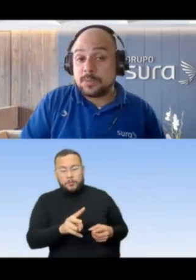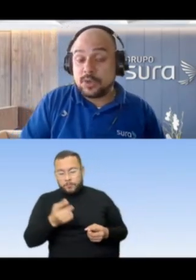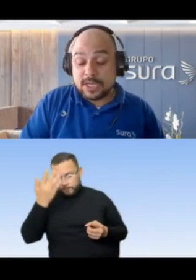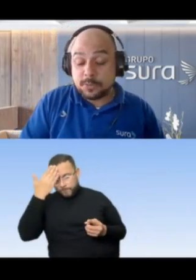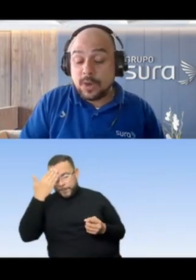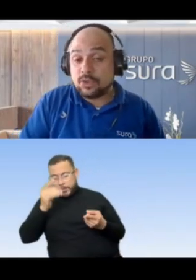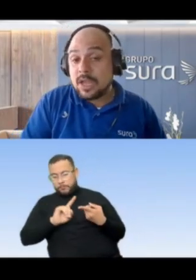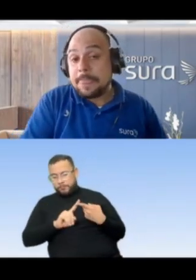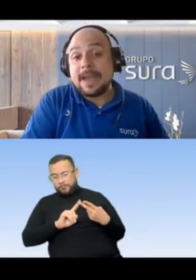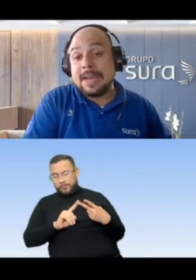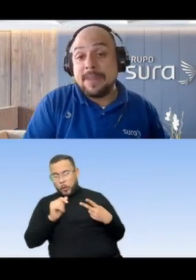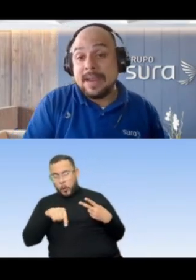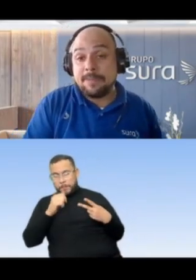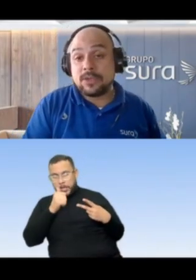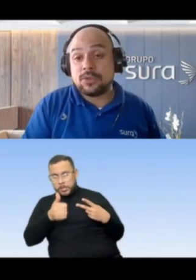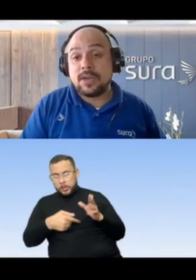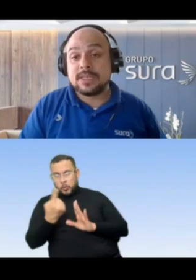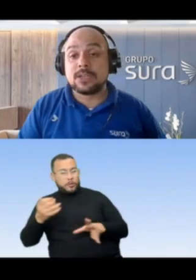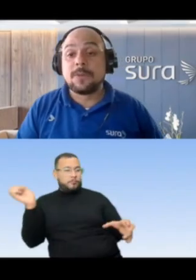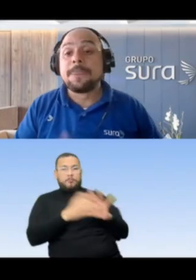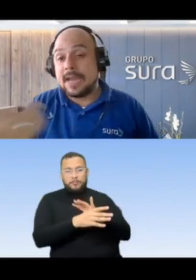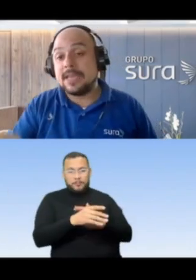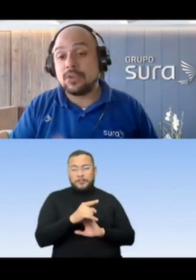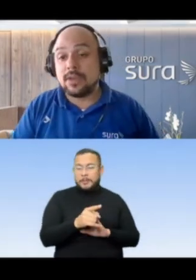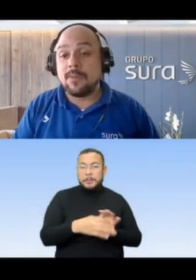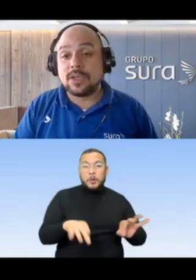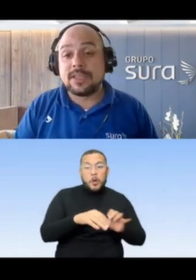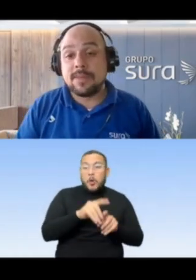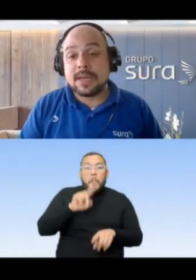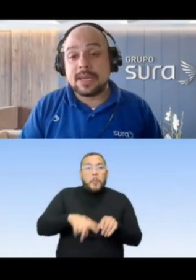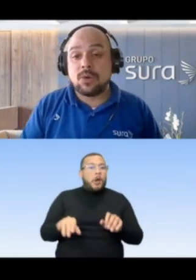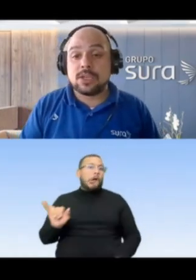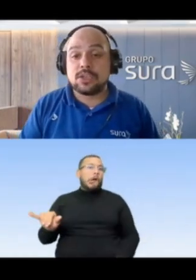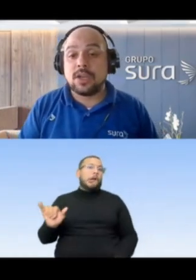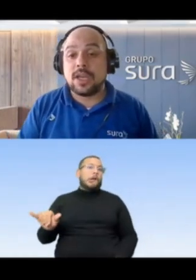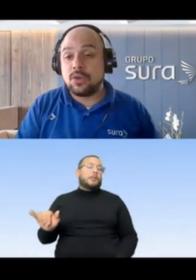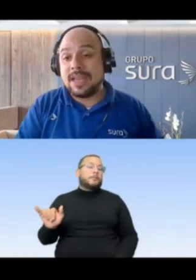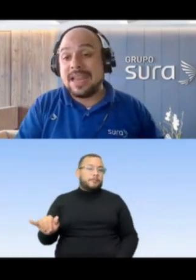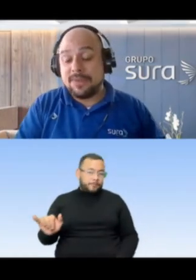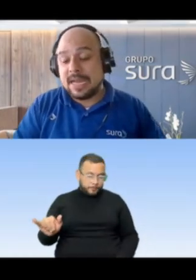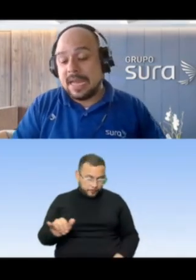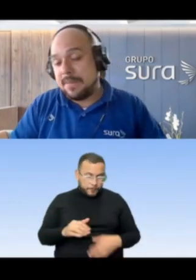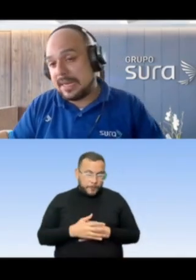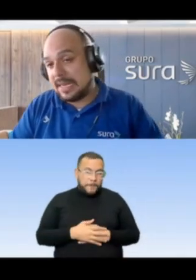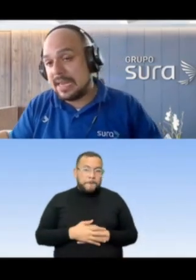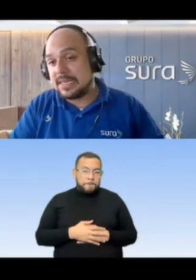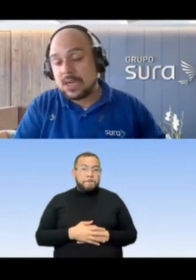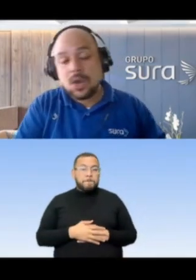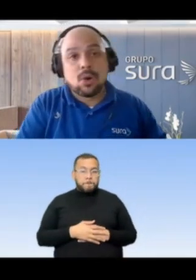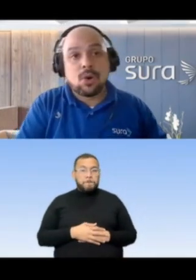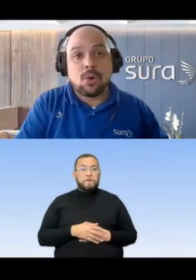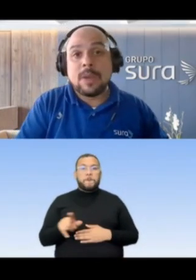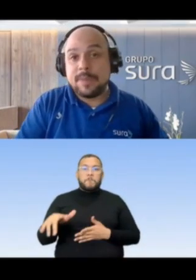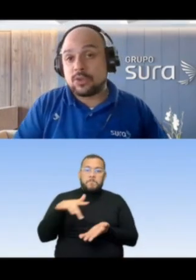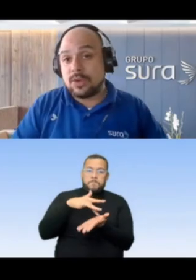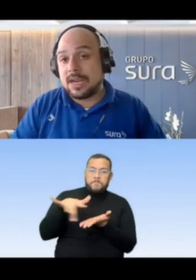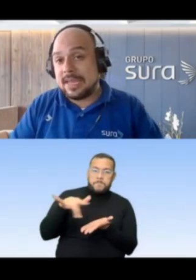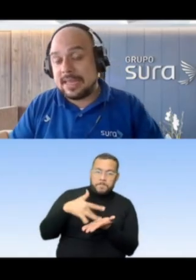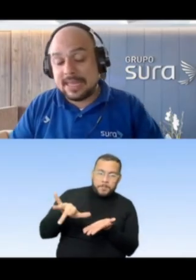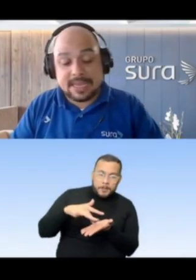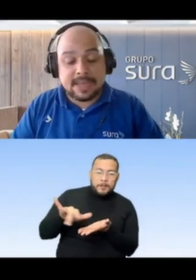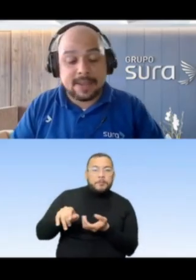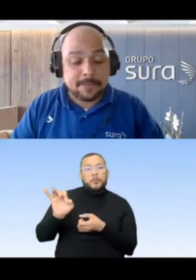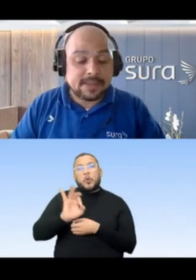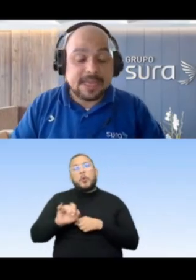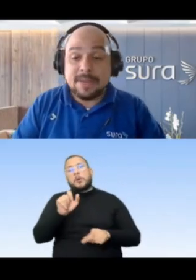puedo tener expuestos a la persona, ¿cierto? Ahí es donde vemos el tema de recolección, en donde la brigada de emergencias o el